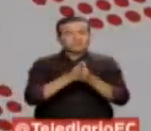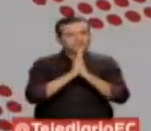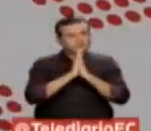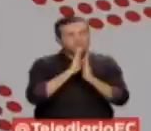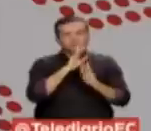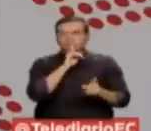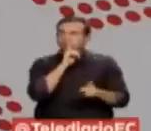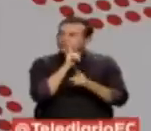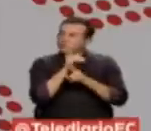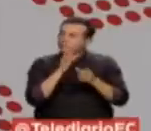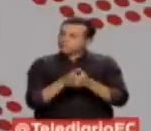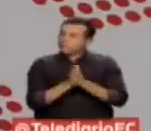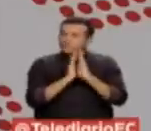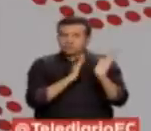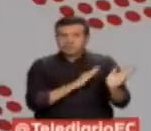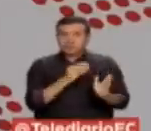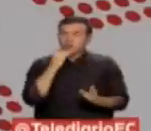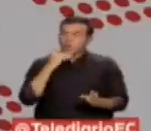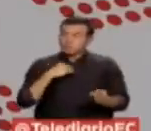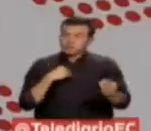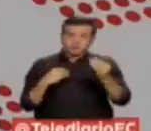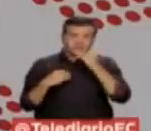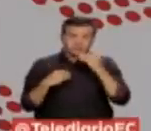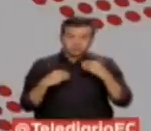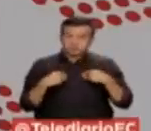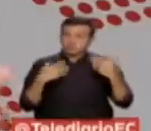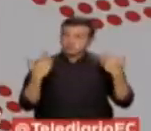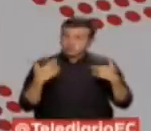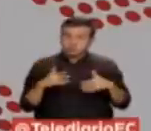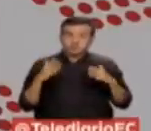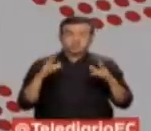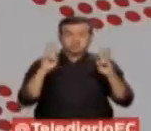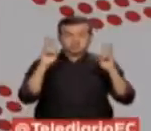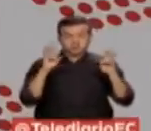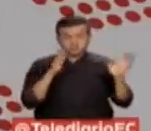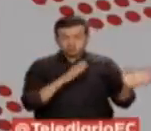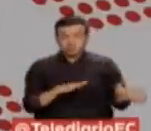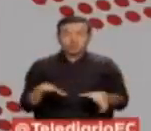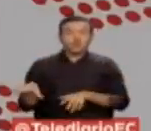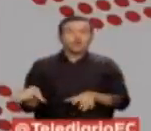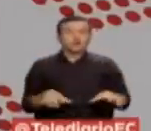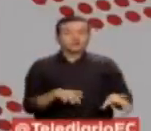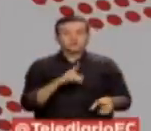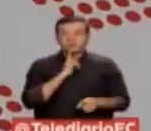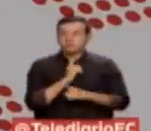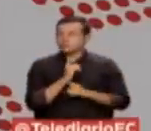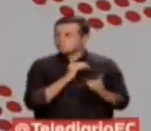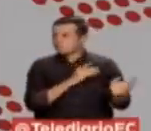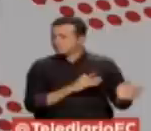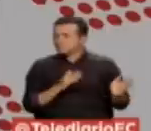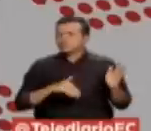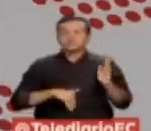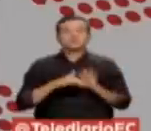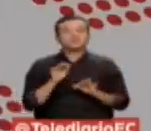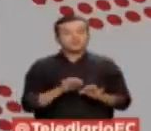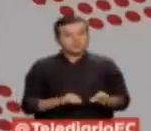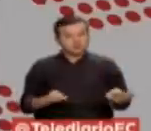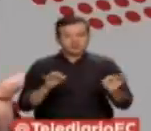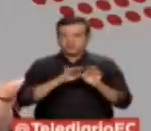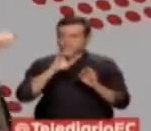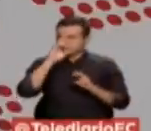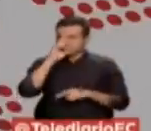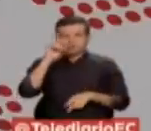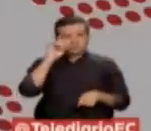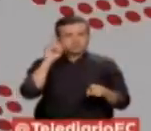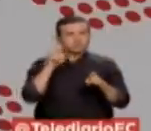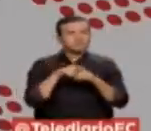no solamente que nos mantengan informados de este tema en el marco de la coordinación que se lleva adelante sino también que se respeten los